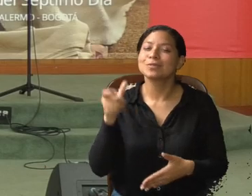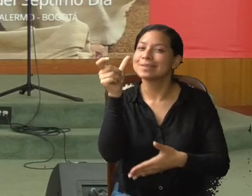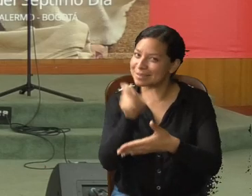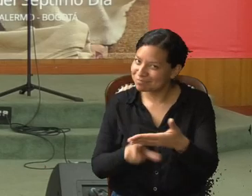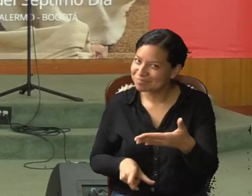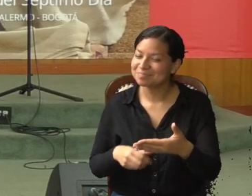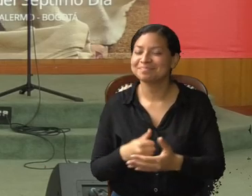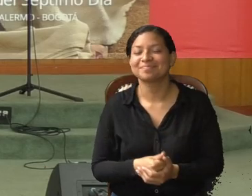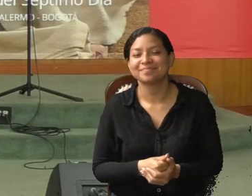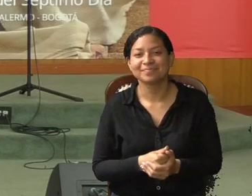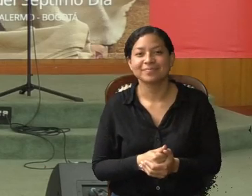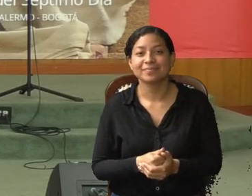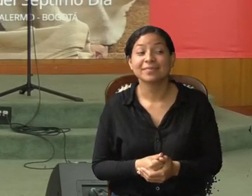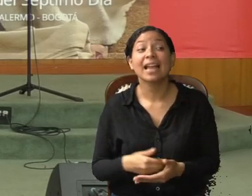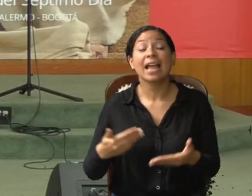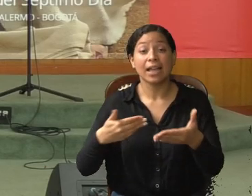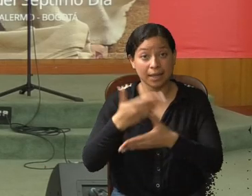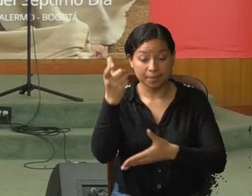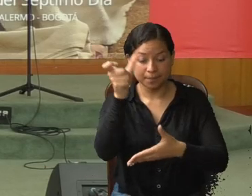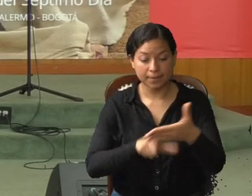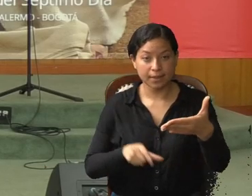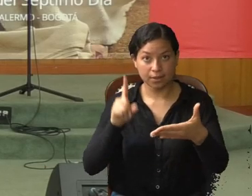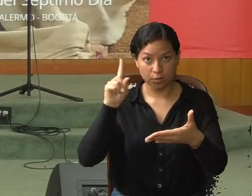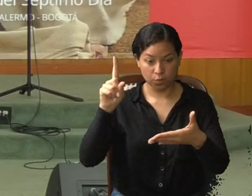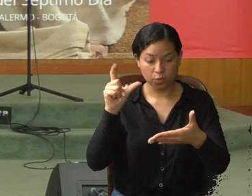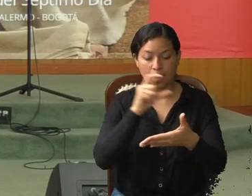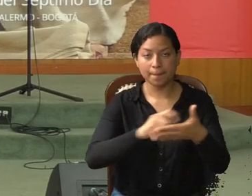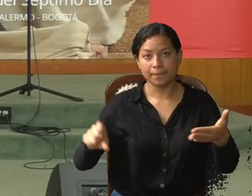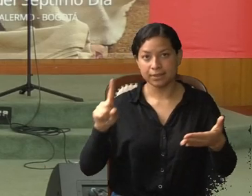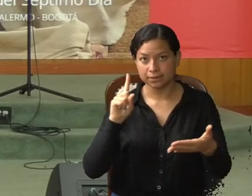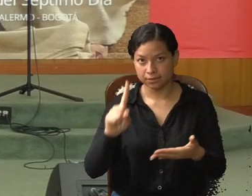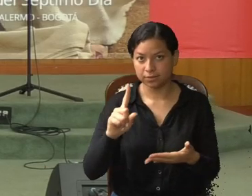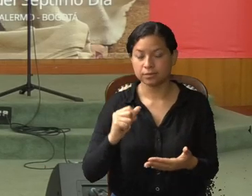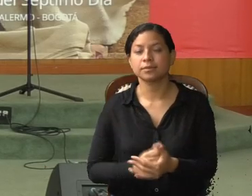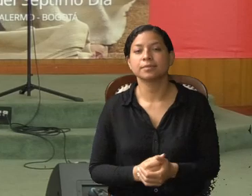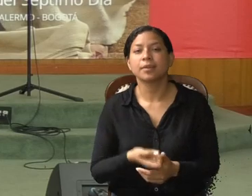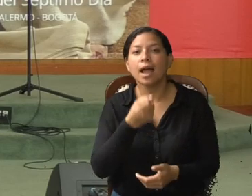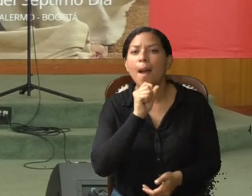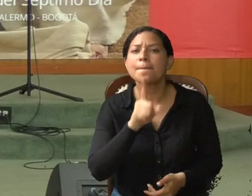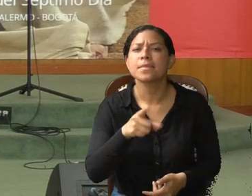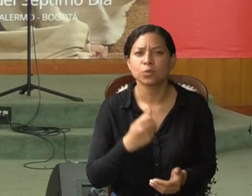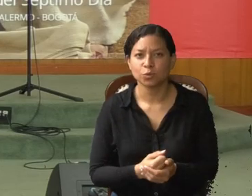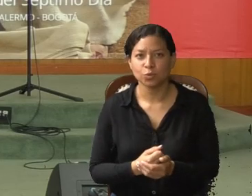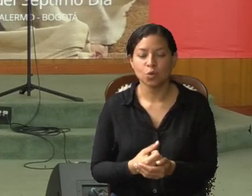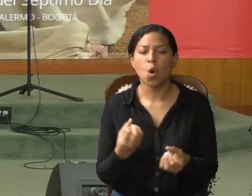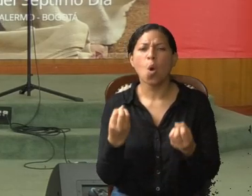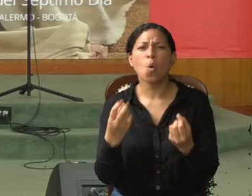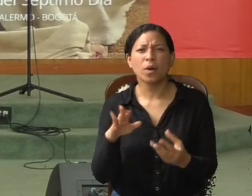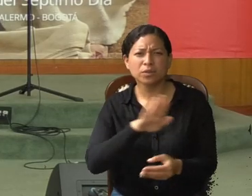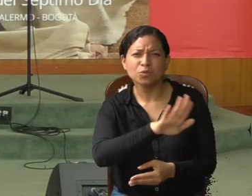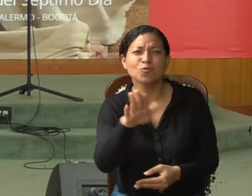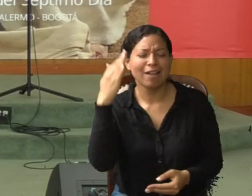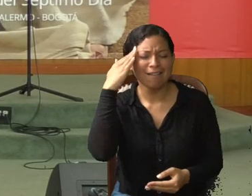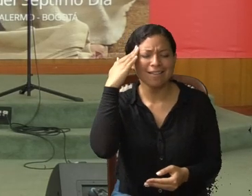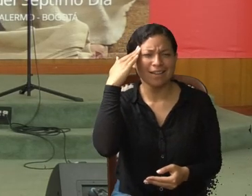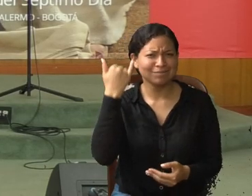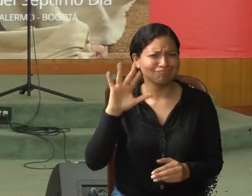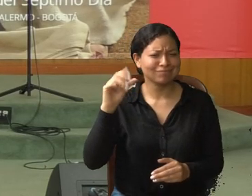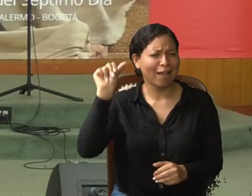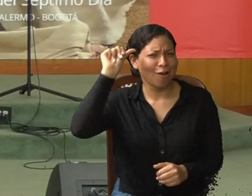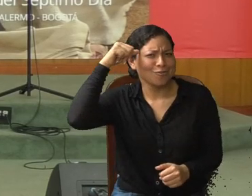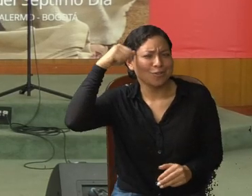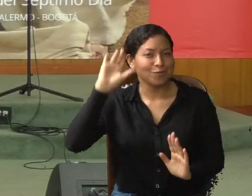vamos a ir al versículo 1. Les pregunto, ¿cuántos de ustedes se saben este texto de memoria? ¿Lo